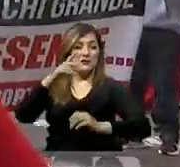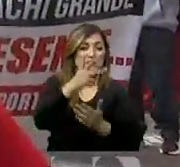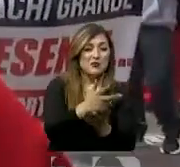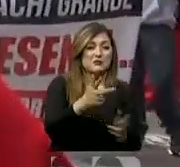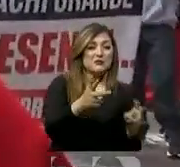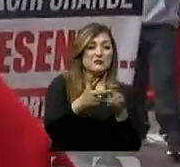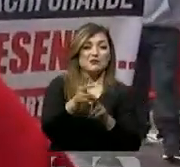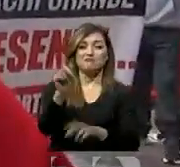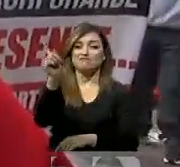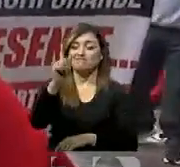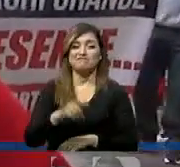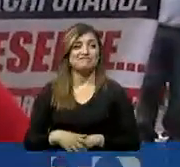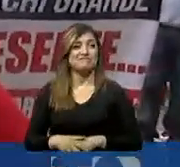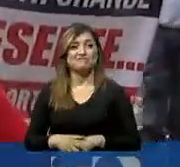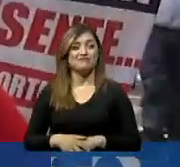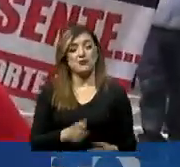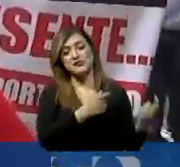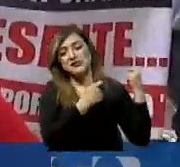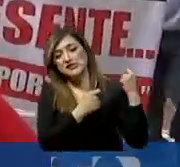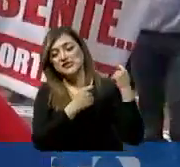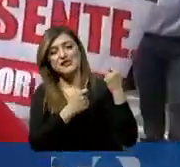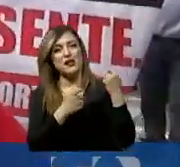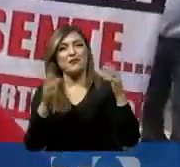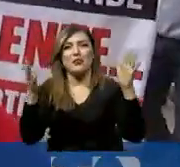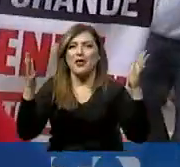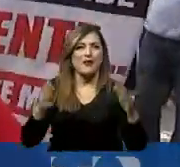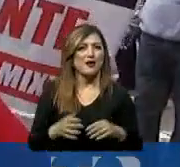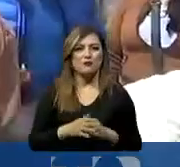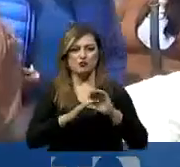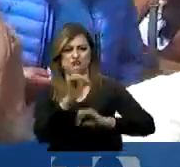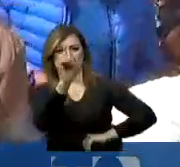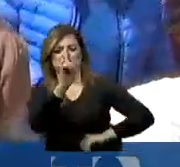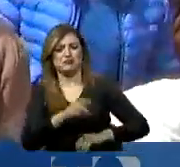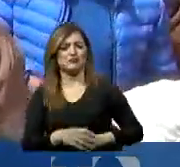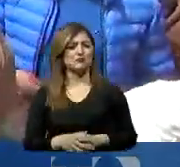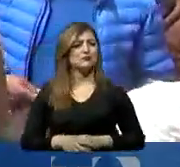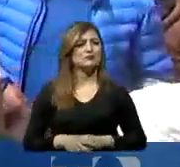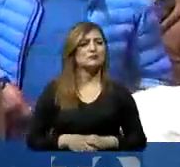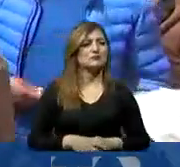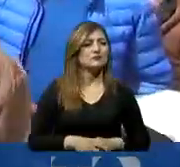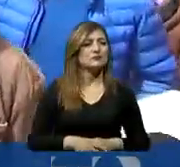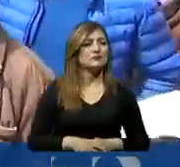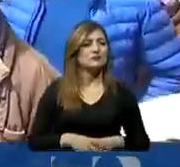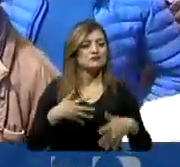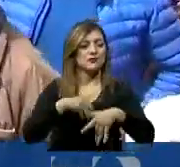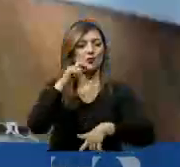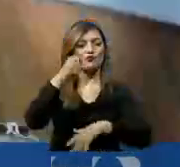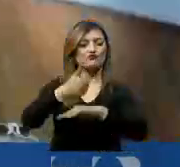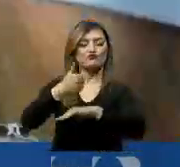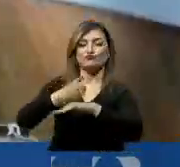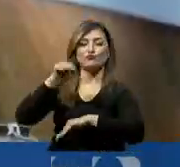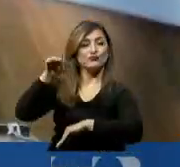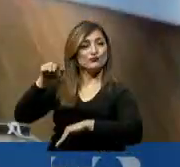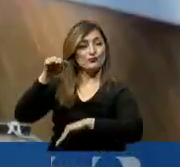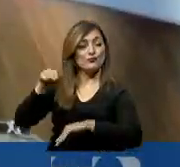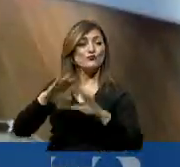unos 5, 6, 10 quintales que nosotros abastecemos al mercado mayorista. Los manifestantes insistirán a las autoridades y